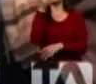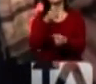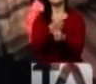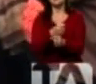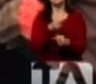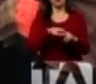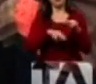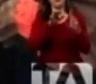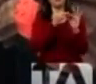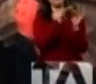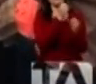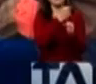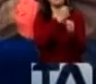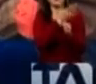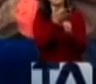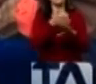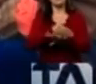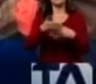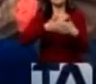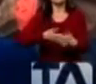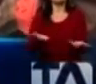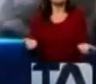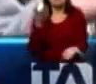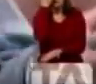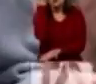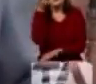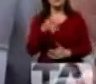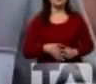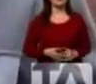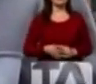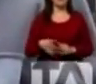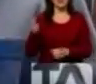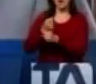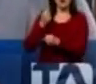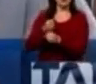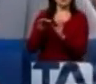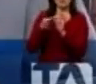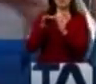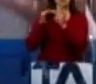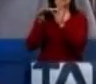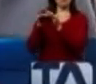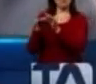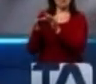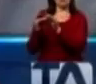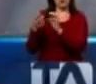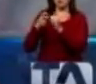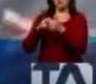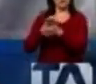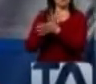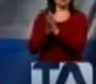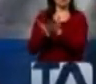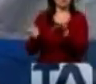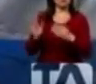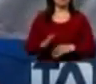realizaron obras y trabajos si el cierre era inminente. He estado trabajando sin ningún problema. Si pensabas